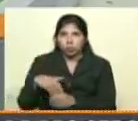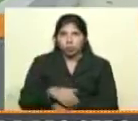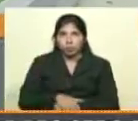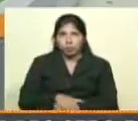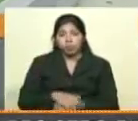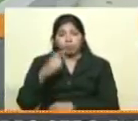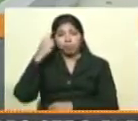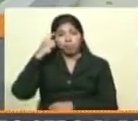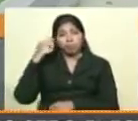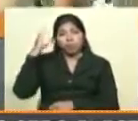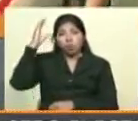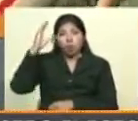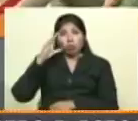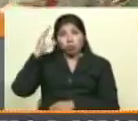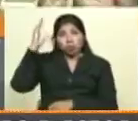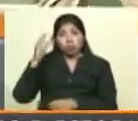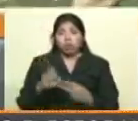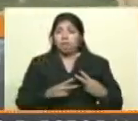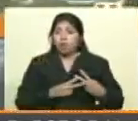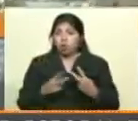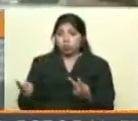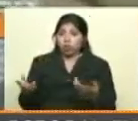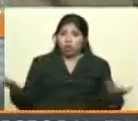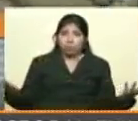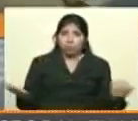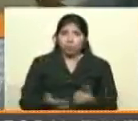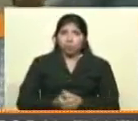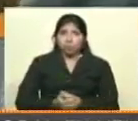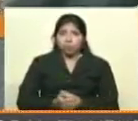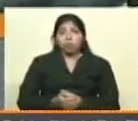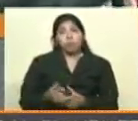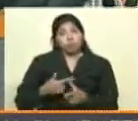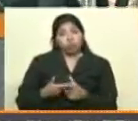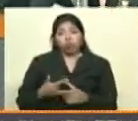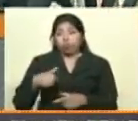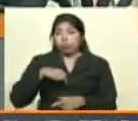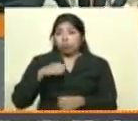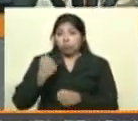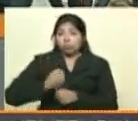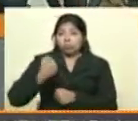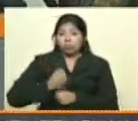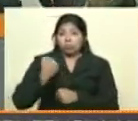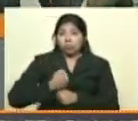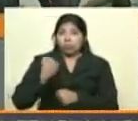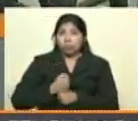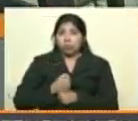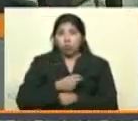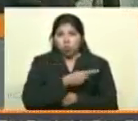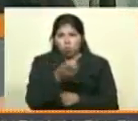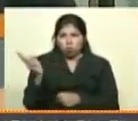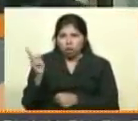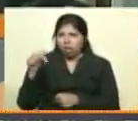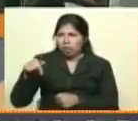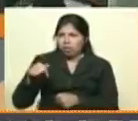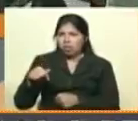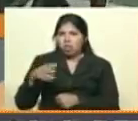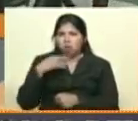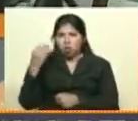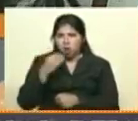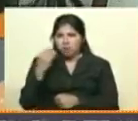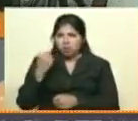con conciencia, con voluntad. Por eso es que estamos trabajando, por eso ustedes ven esta juventud aquí